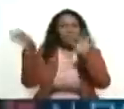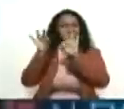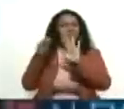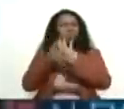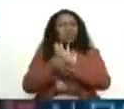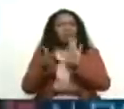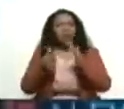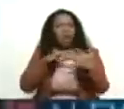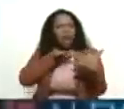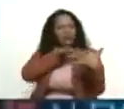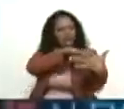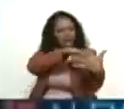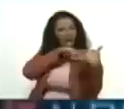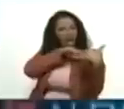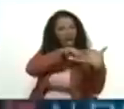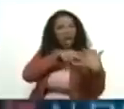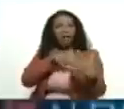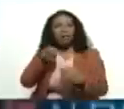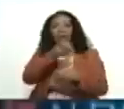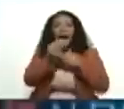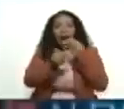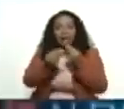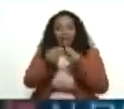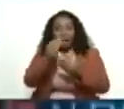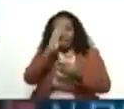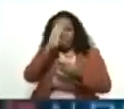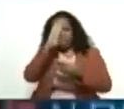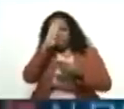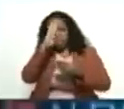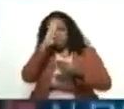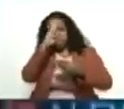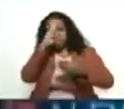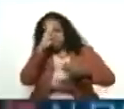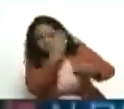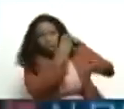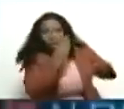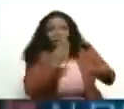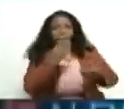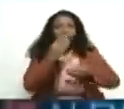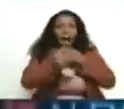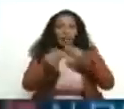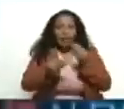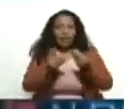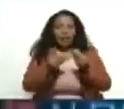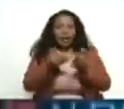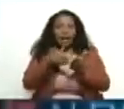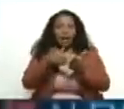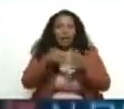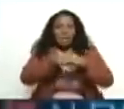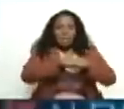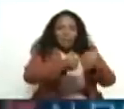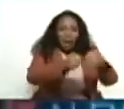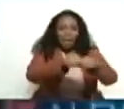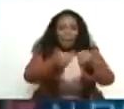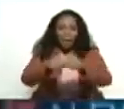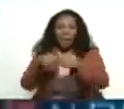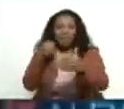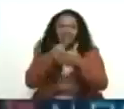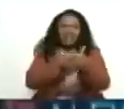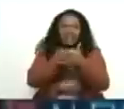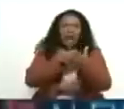de guerra, buscan y en alguno caso consiguen hacer que se abran grietas en la lucha,